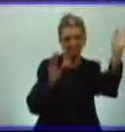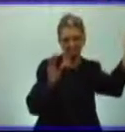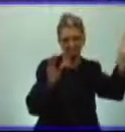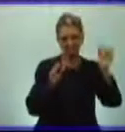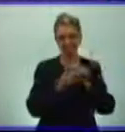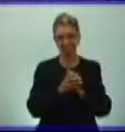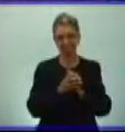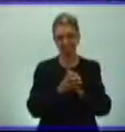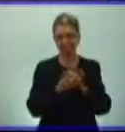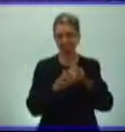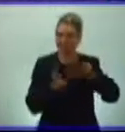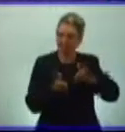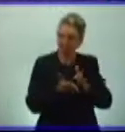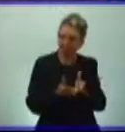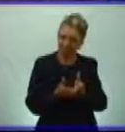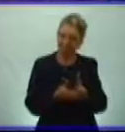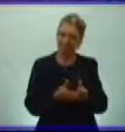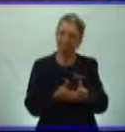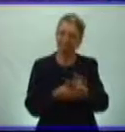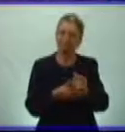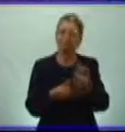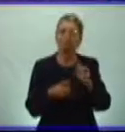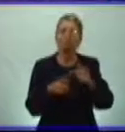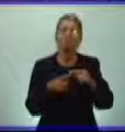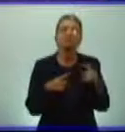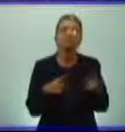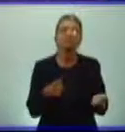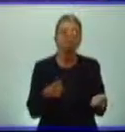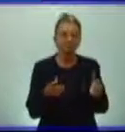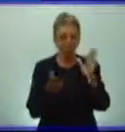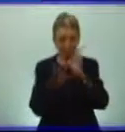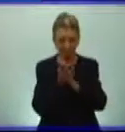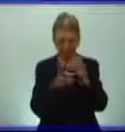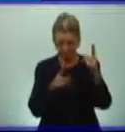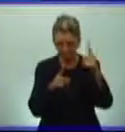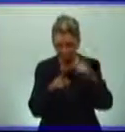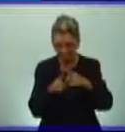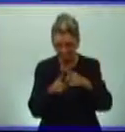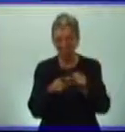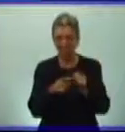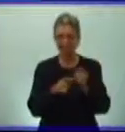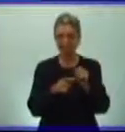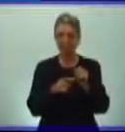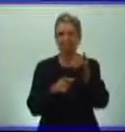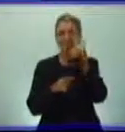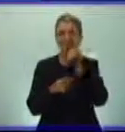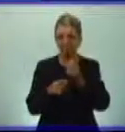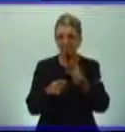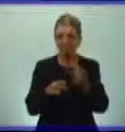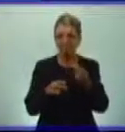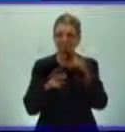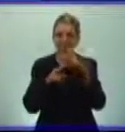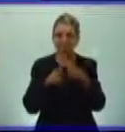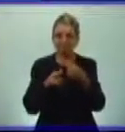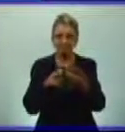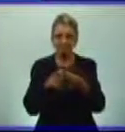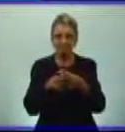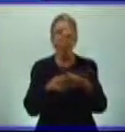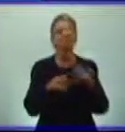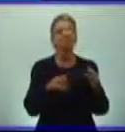Continuamos el viaje por la provincia Matanzas, conocida también como la ciudad de los